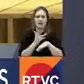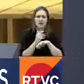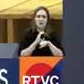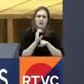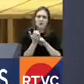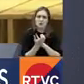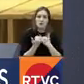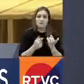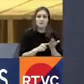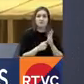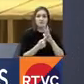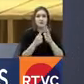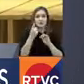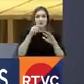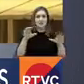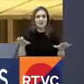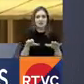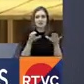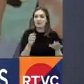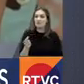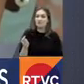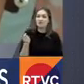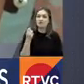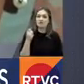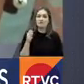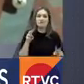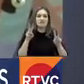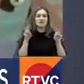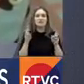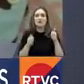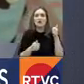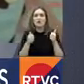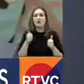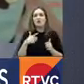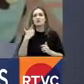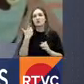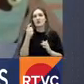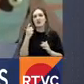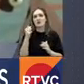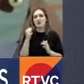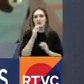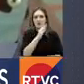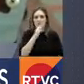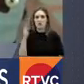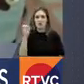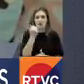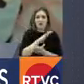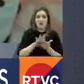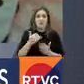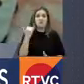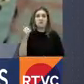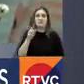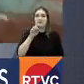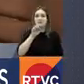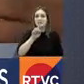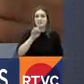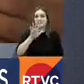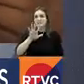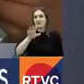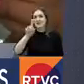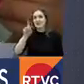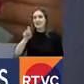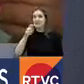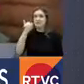hablar de un evento que se presentó recientemente, que es una biblioteca digital gratis. Hay 156 títulos